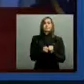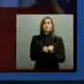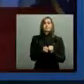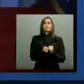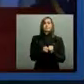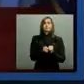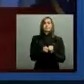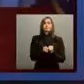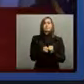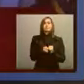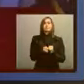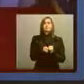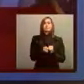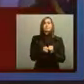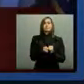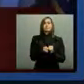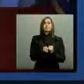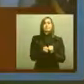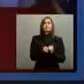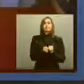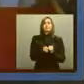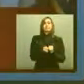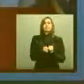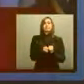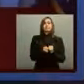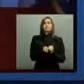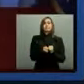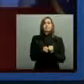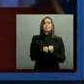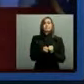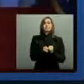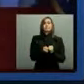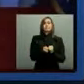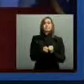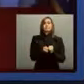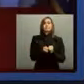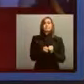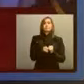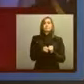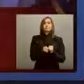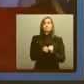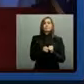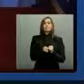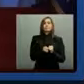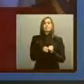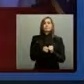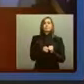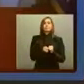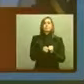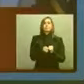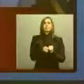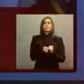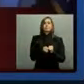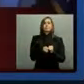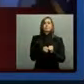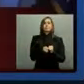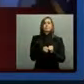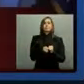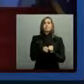y qué pasó que a usted se le olvidó tocar el tema de la devolución del